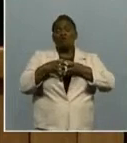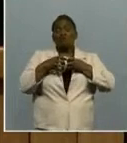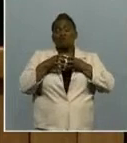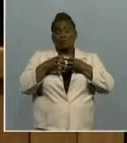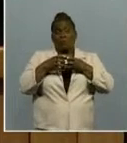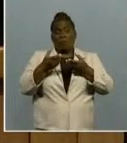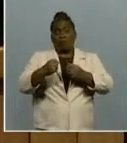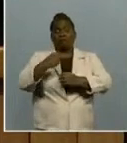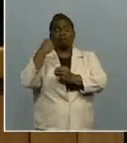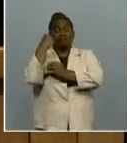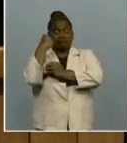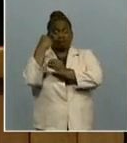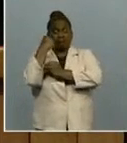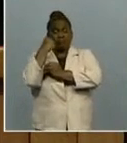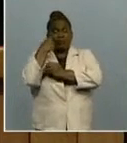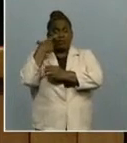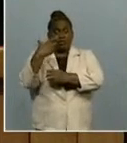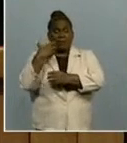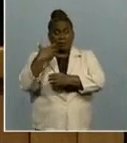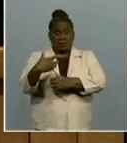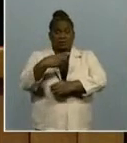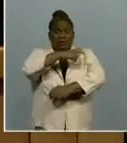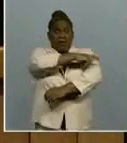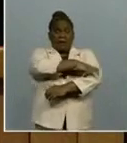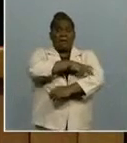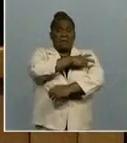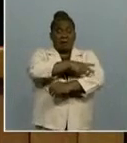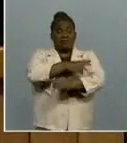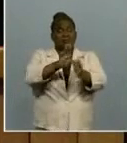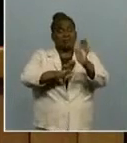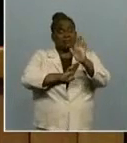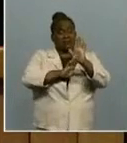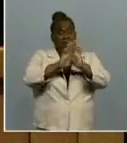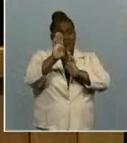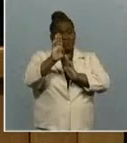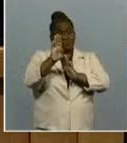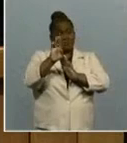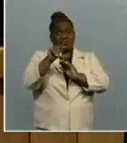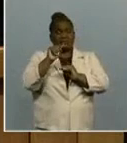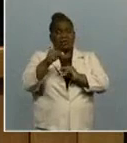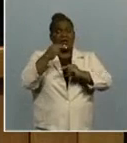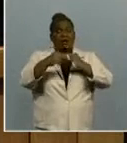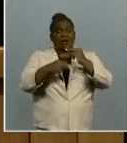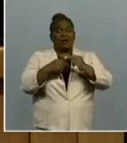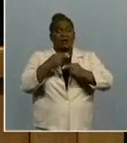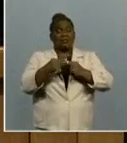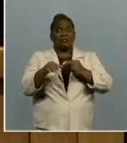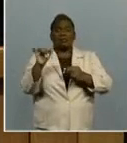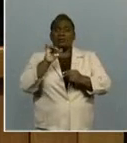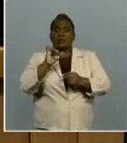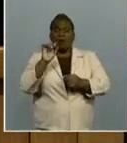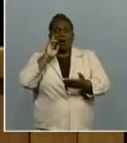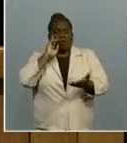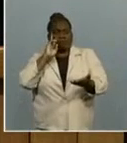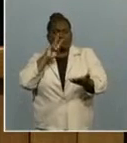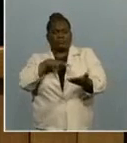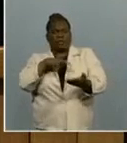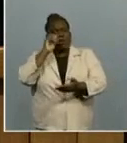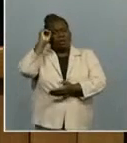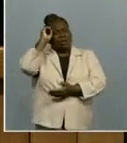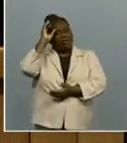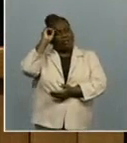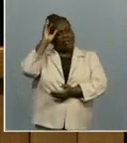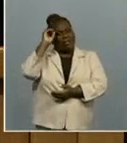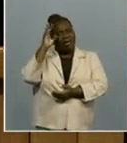fundamentalmente desde los países altamente desarrollados convertir en patrones universales ideas